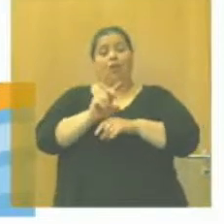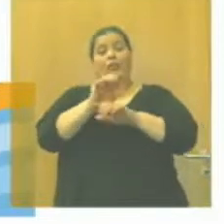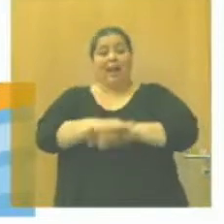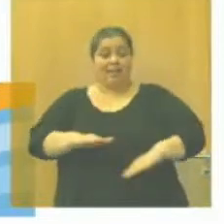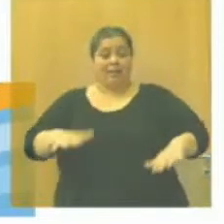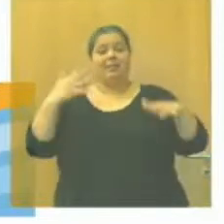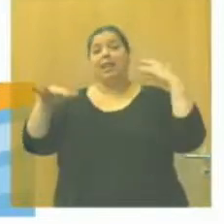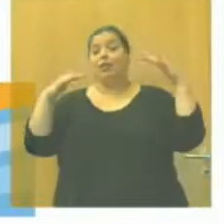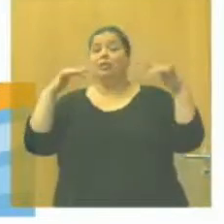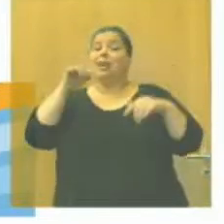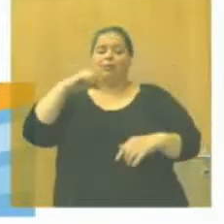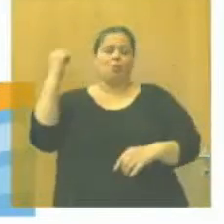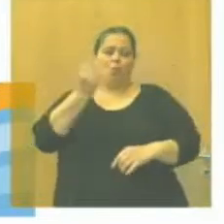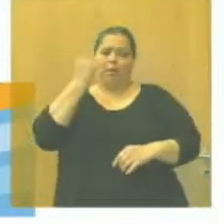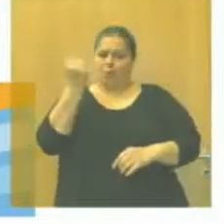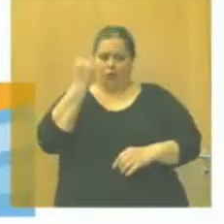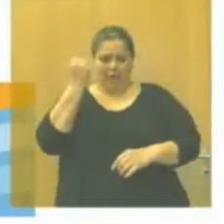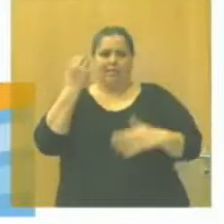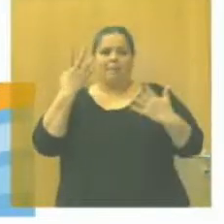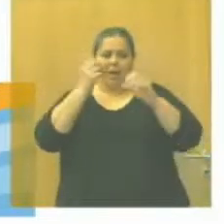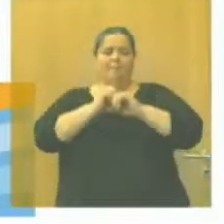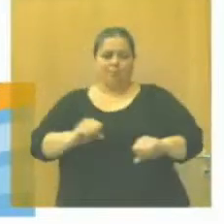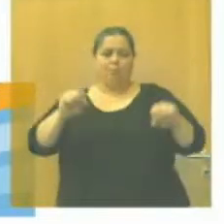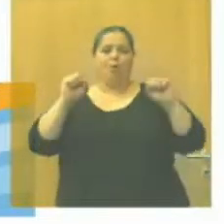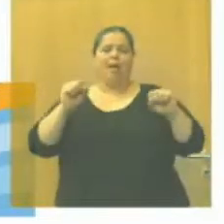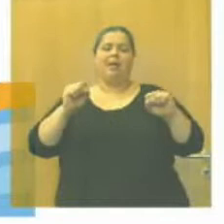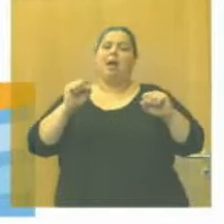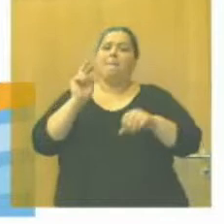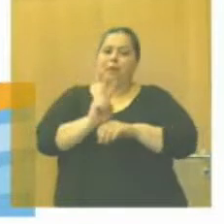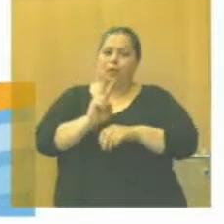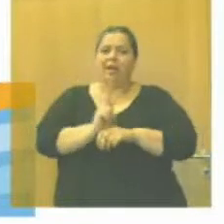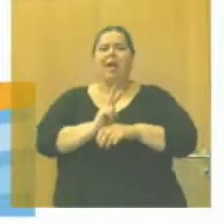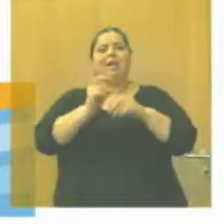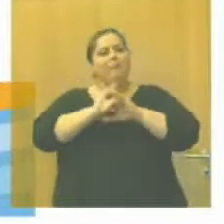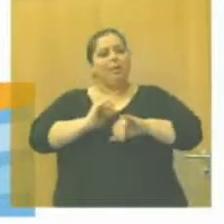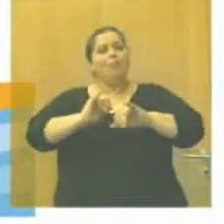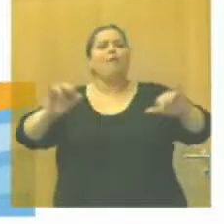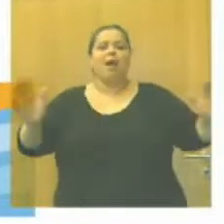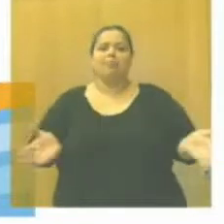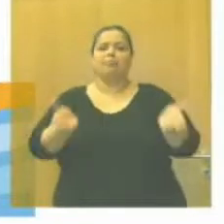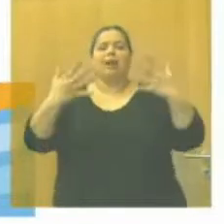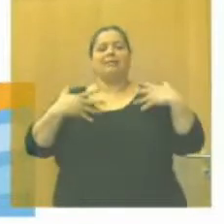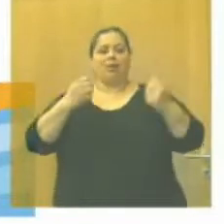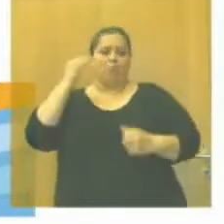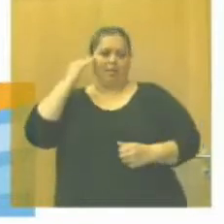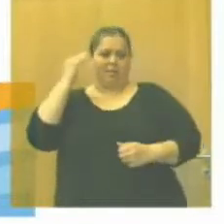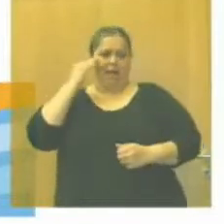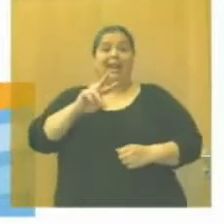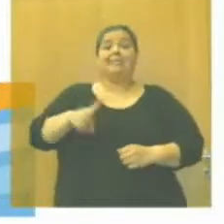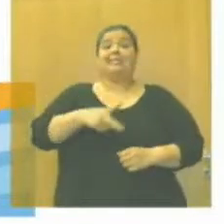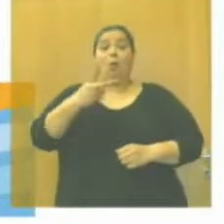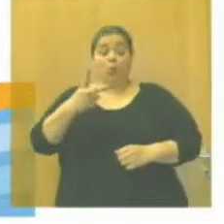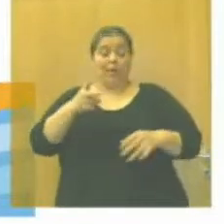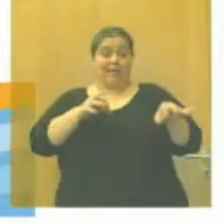adolescencia son muy importantes para poder proteger y promover la salud mental. En la segunda